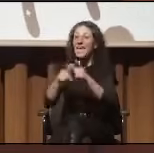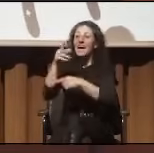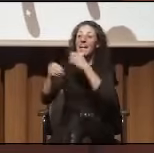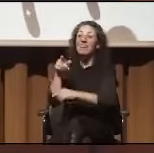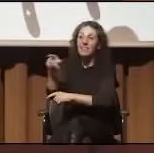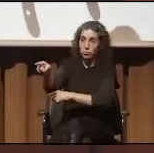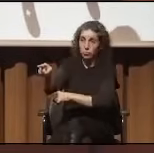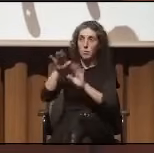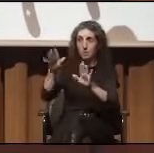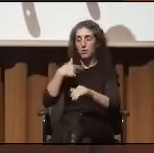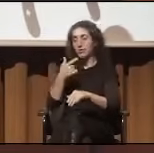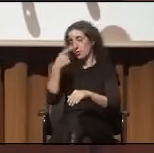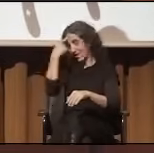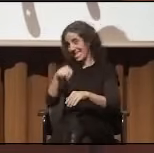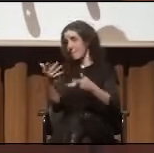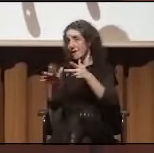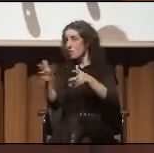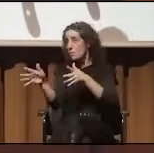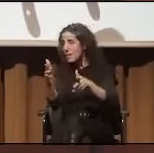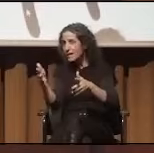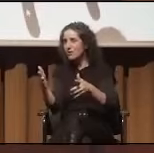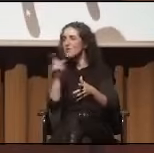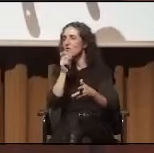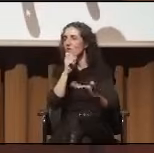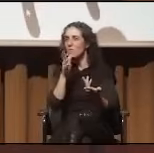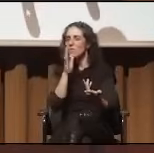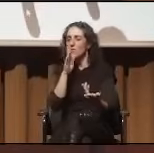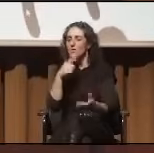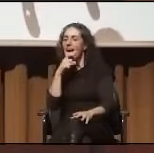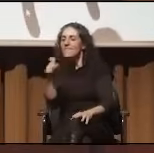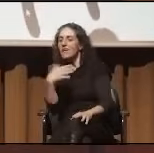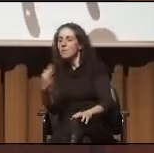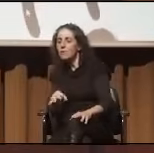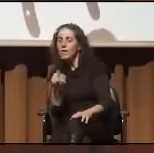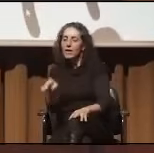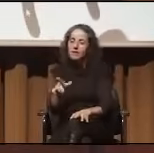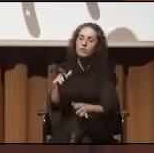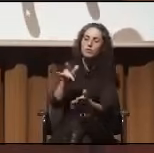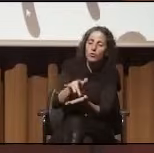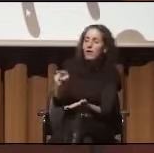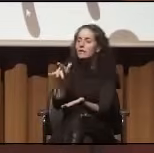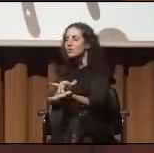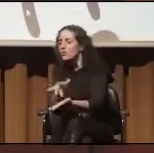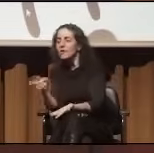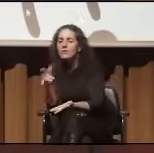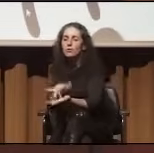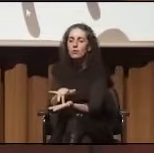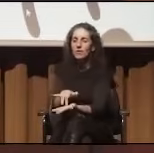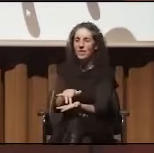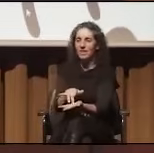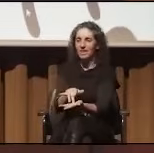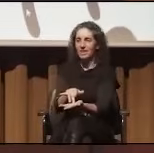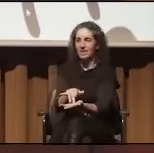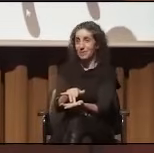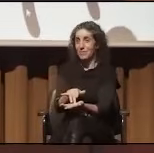sé lo que te va a pasar y te veo venir y te puedo avisar de esto y de otro. Entonces, ese itinerario, ¿sabes lo que nos desmonta?